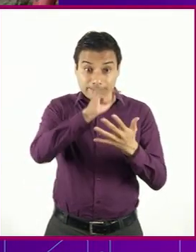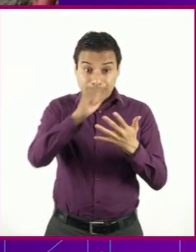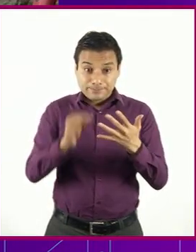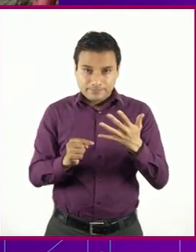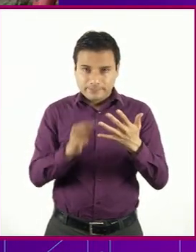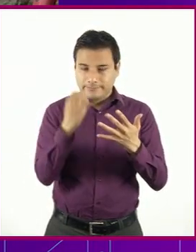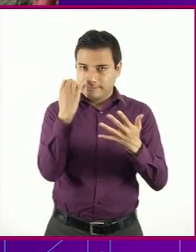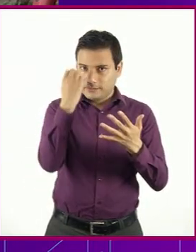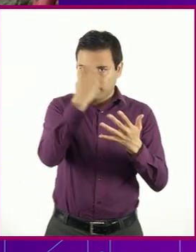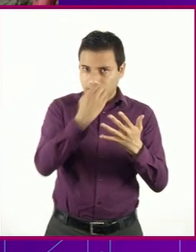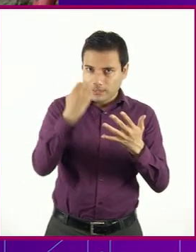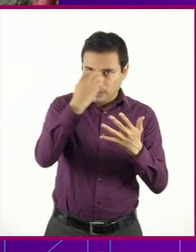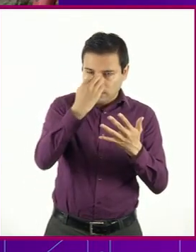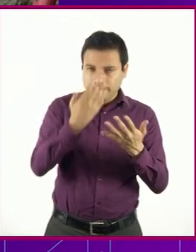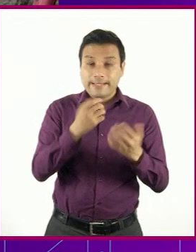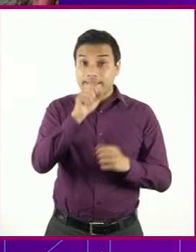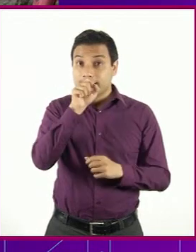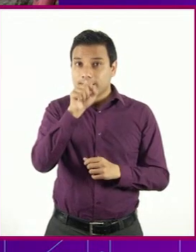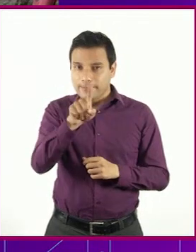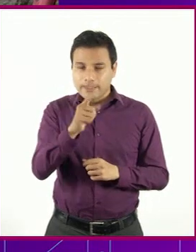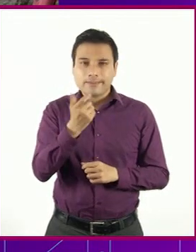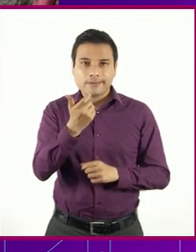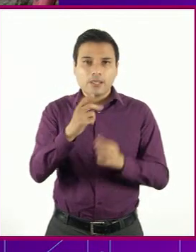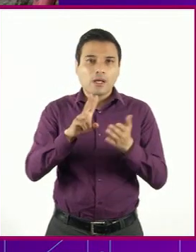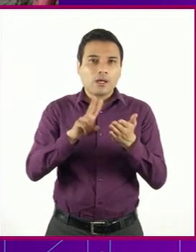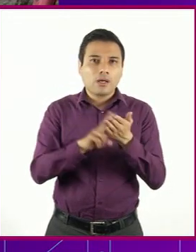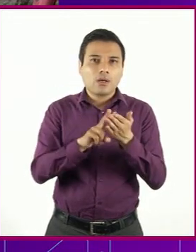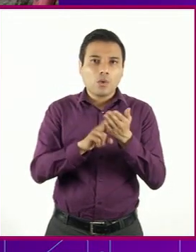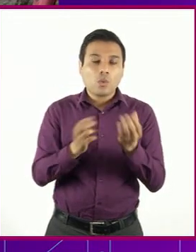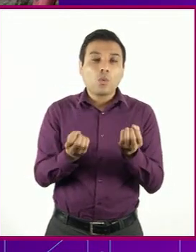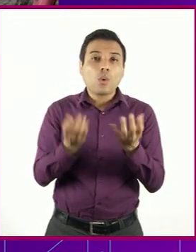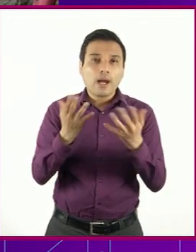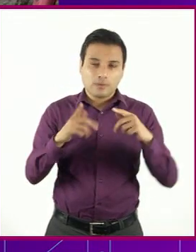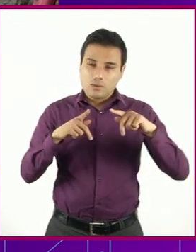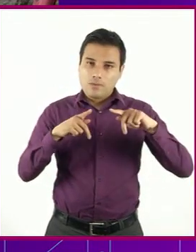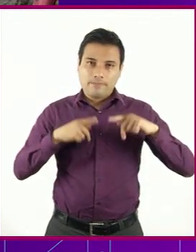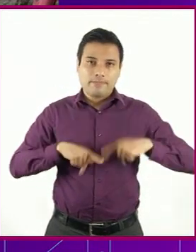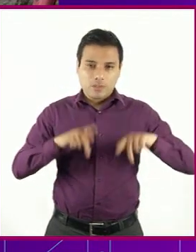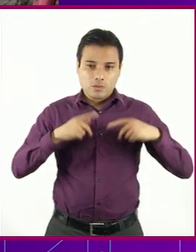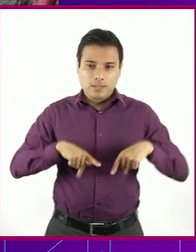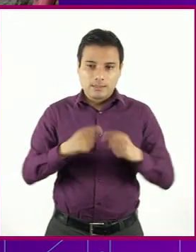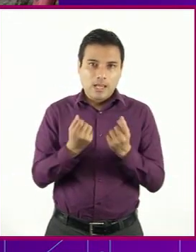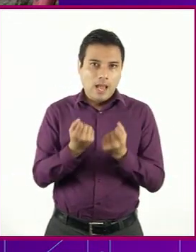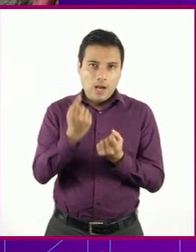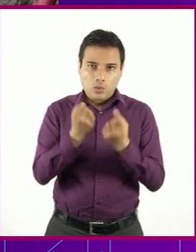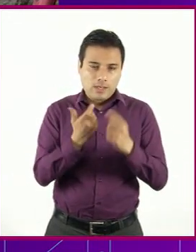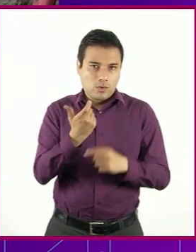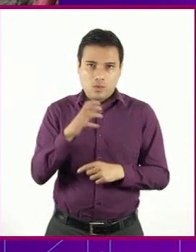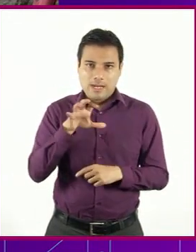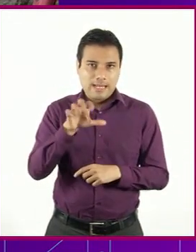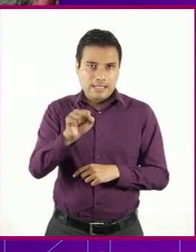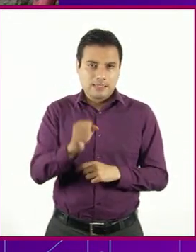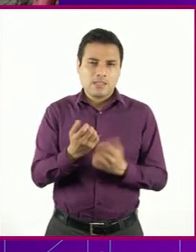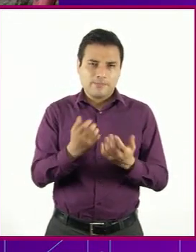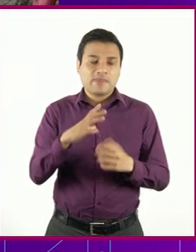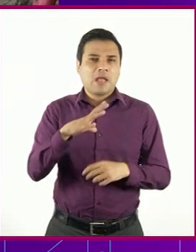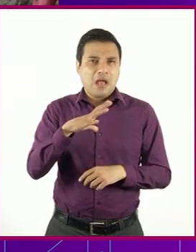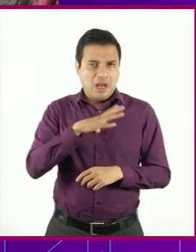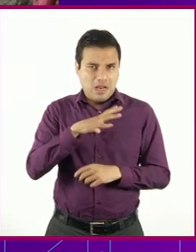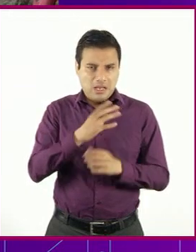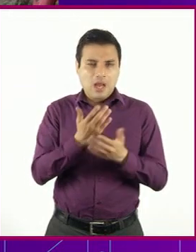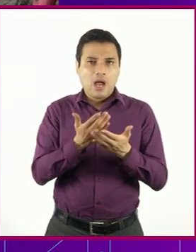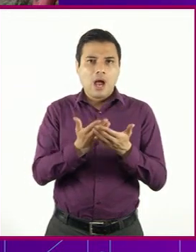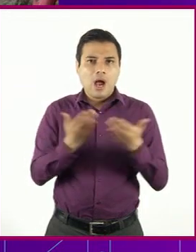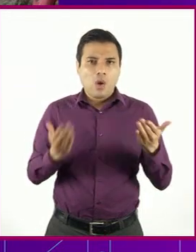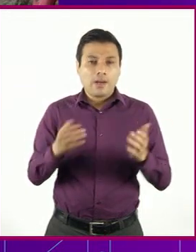siempre va a ser accesible para muchas personas. Y últimamente se han estado utilizando impresoras 3D para fabricar este tipo de